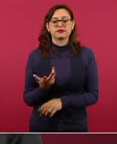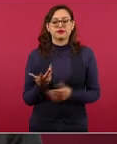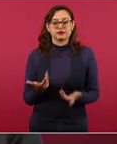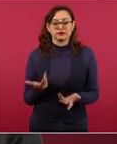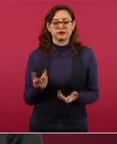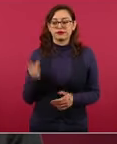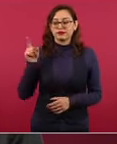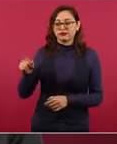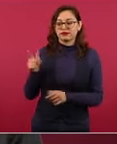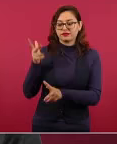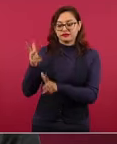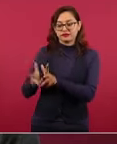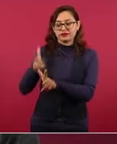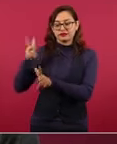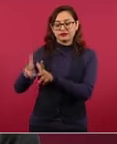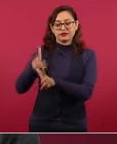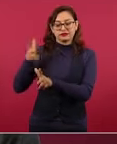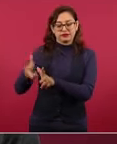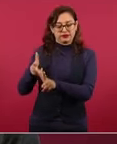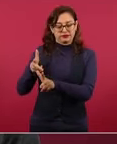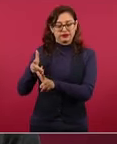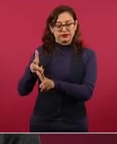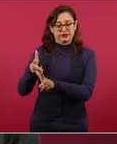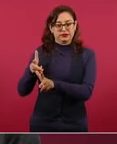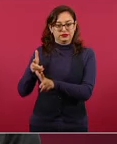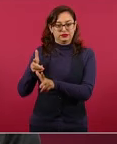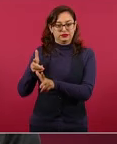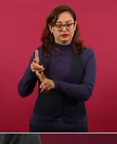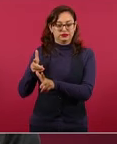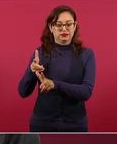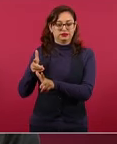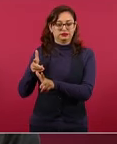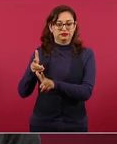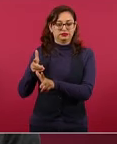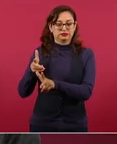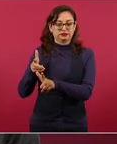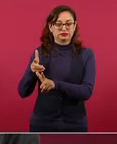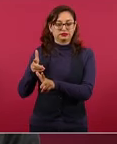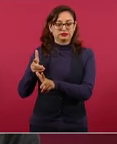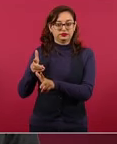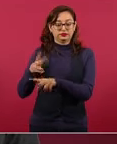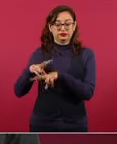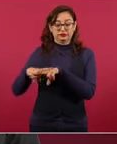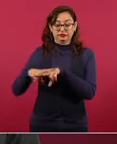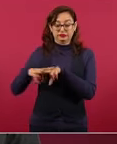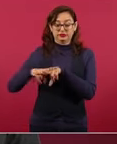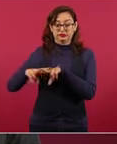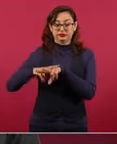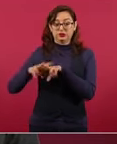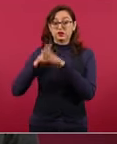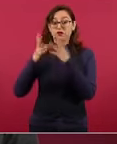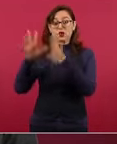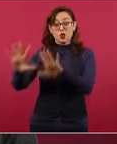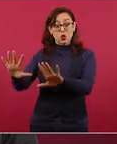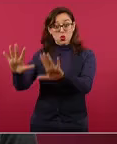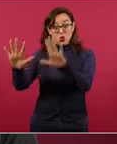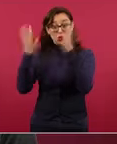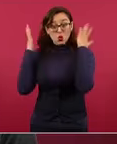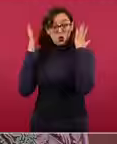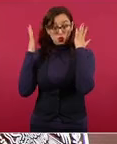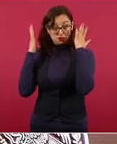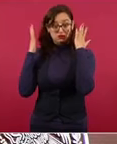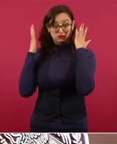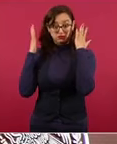tren para alta a altas velocidades